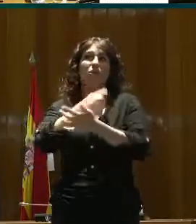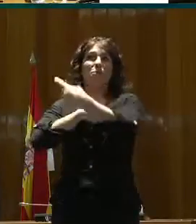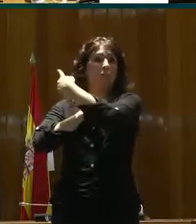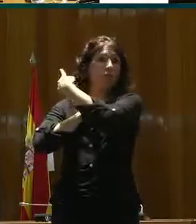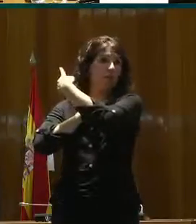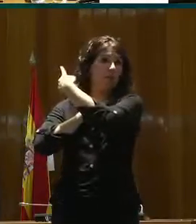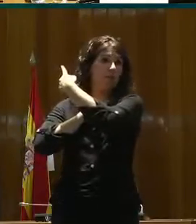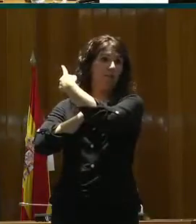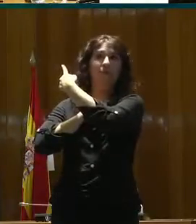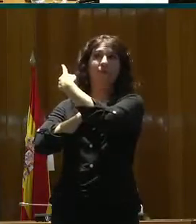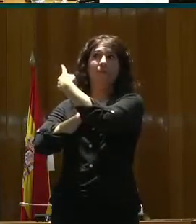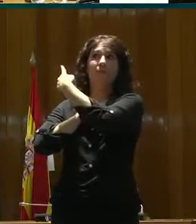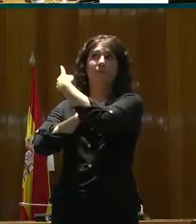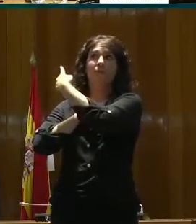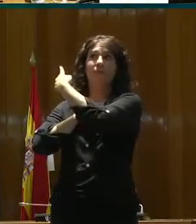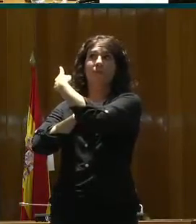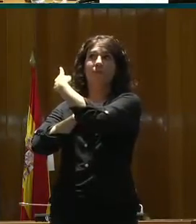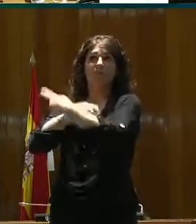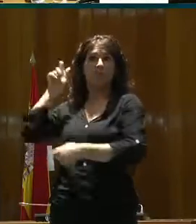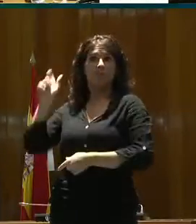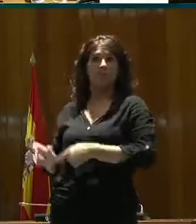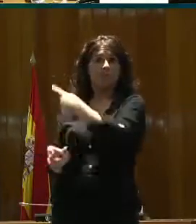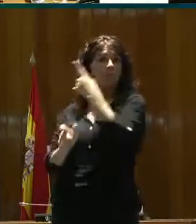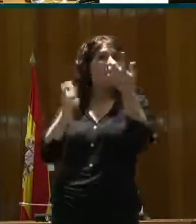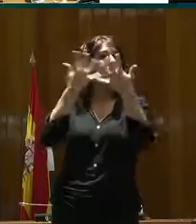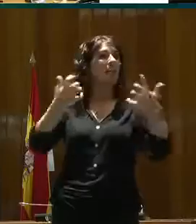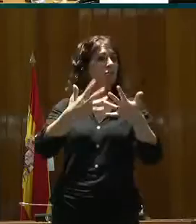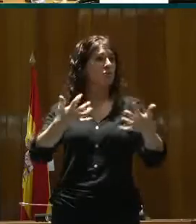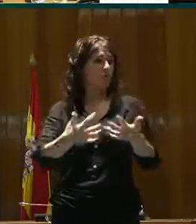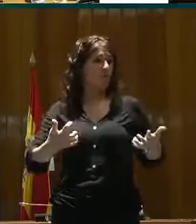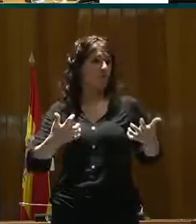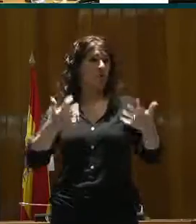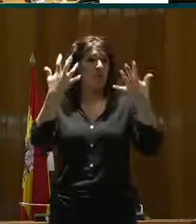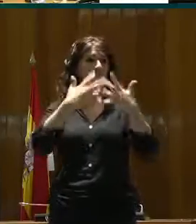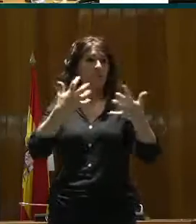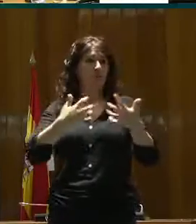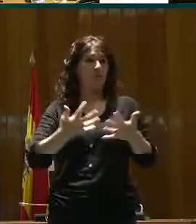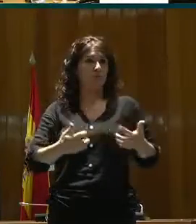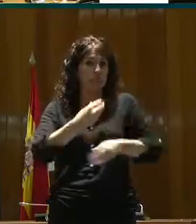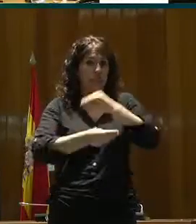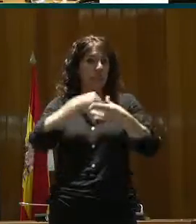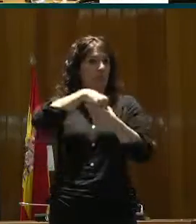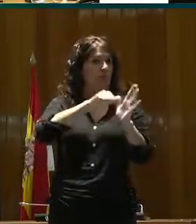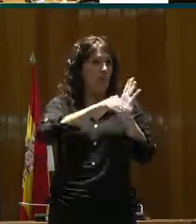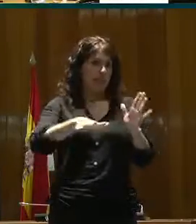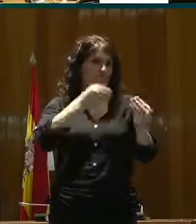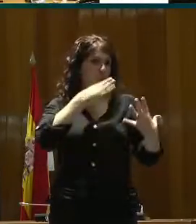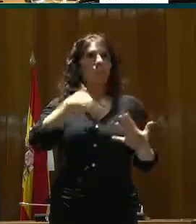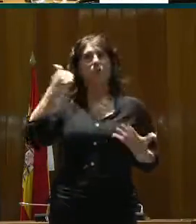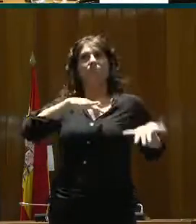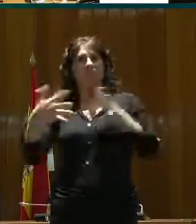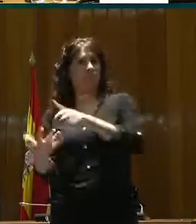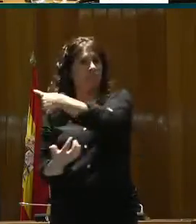una interpretación de un texto que se hizo generosamente desde el CNELSE, junto